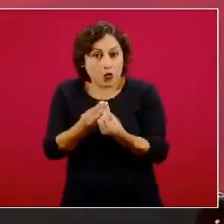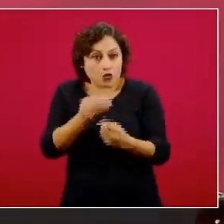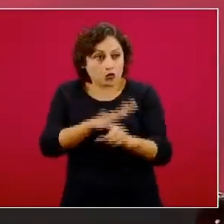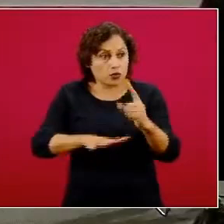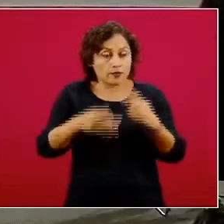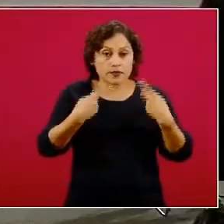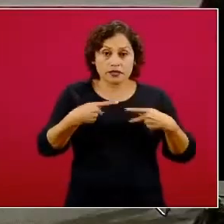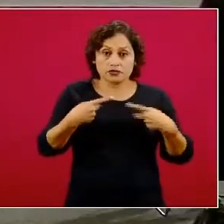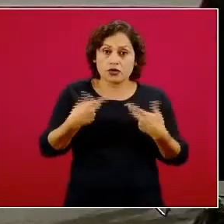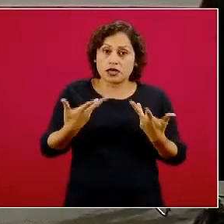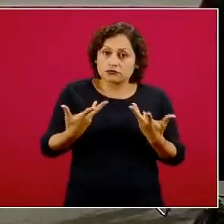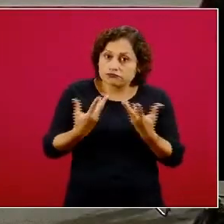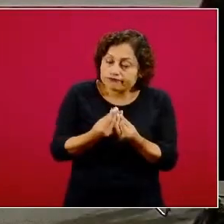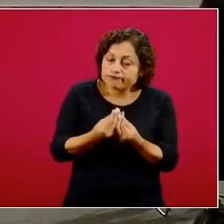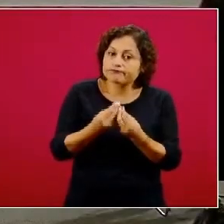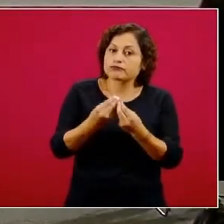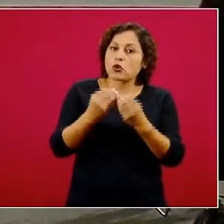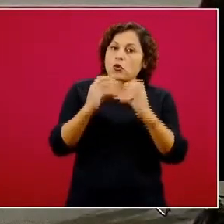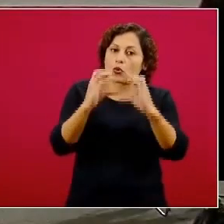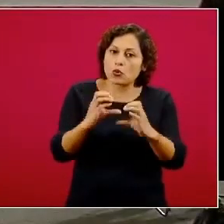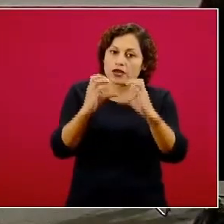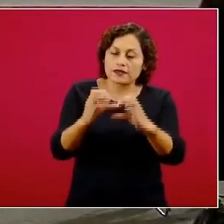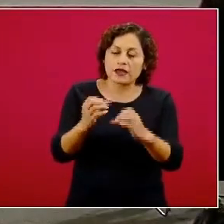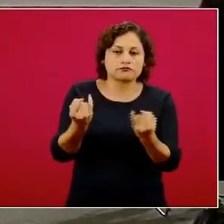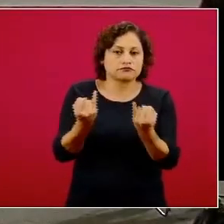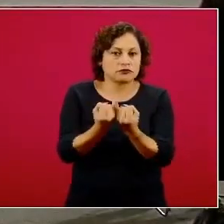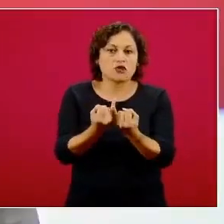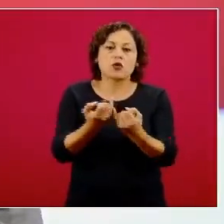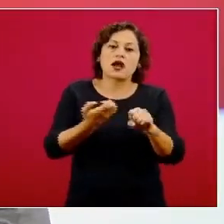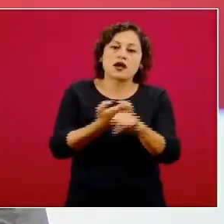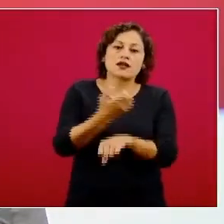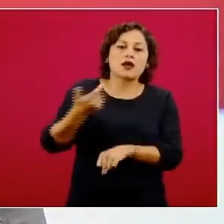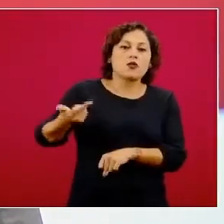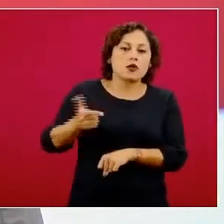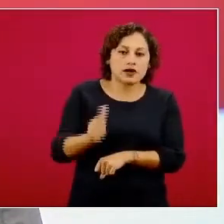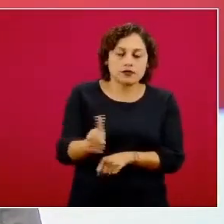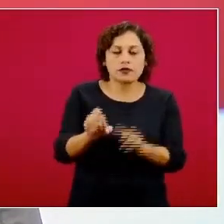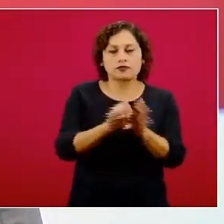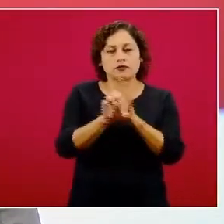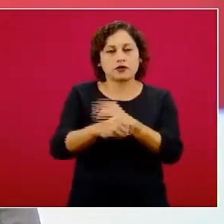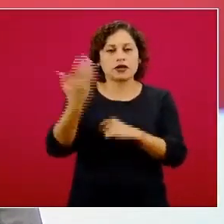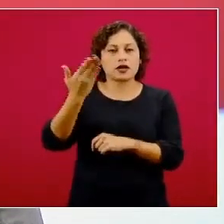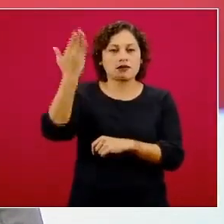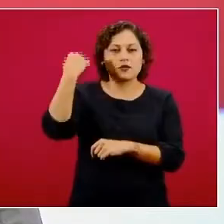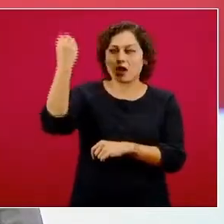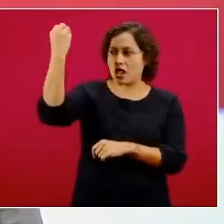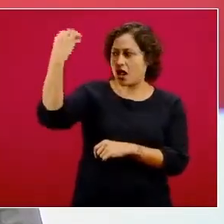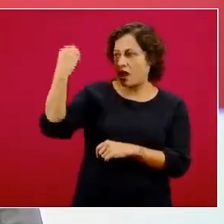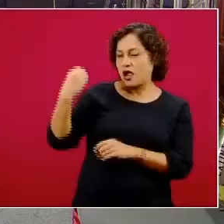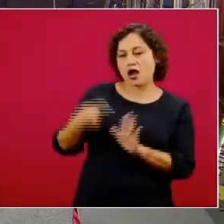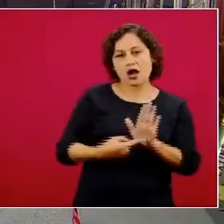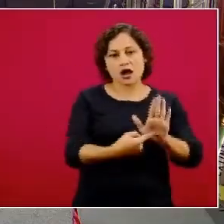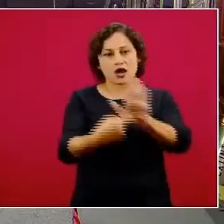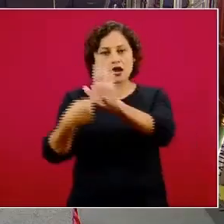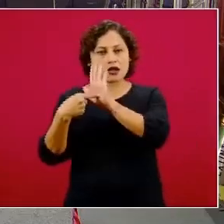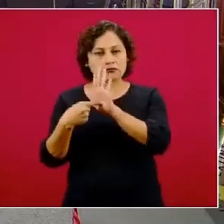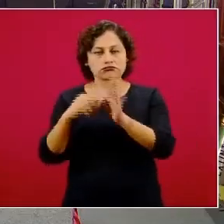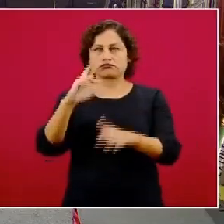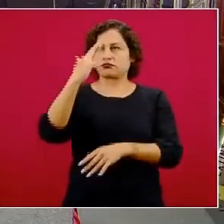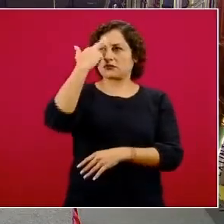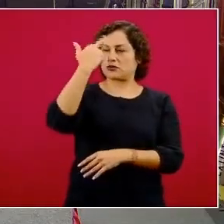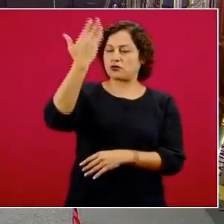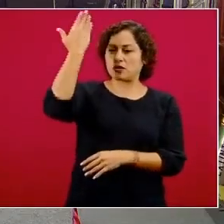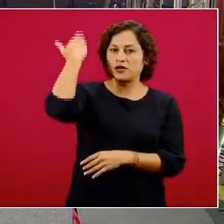riesgo, y que, por ejemplo, cuando presentamos el semáforo de riesgo la semana,